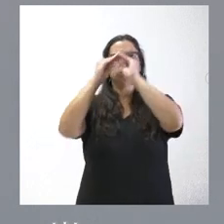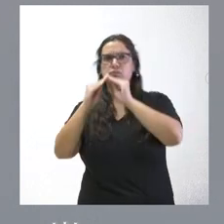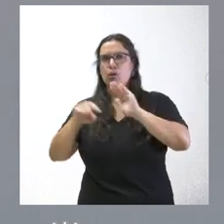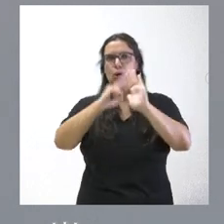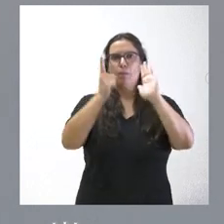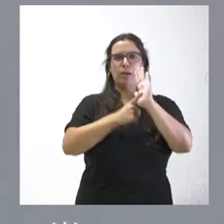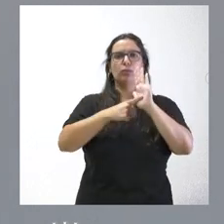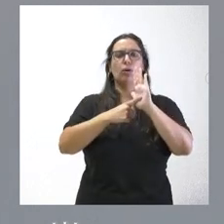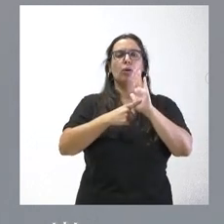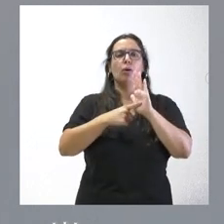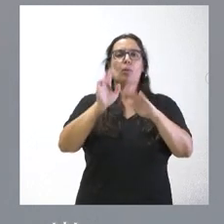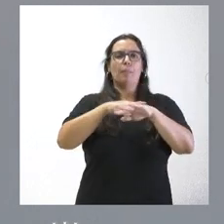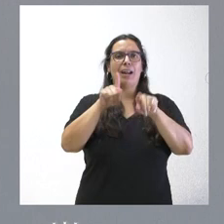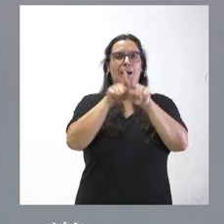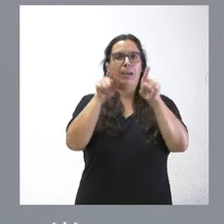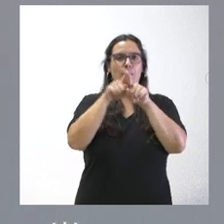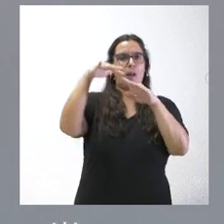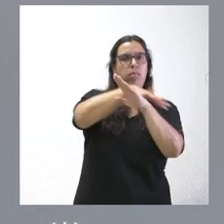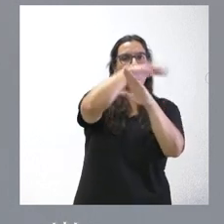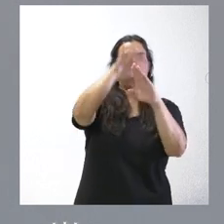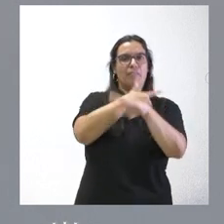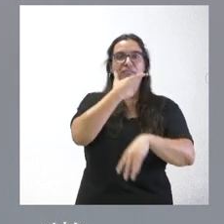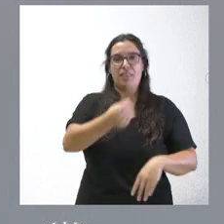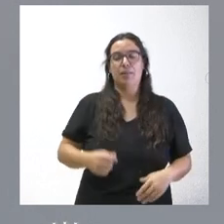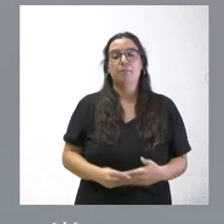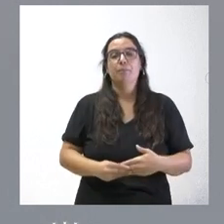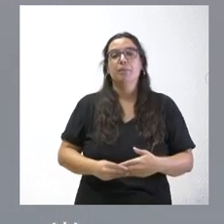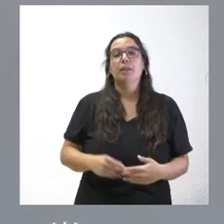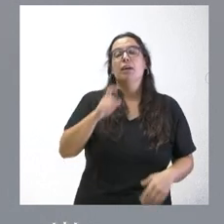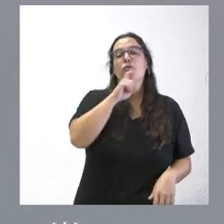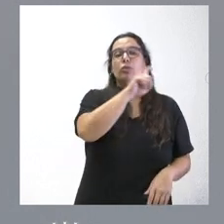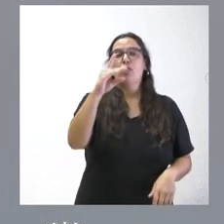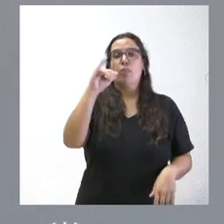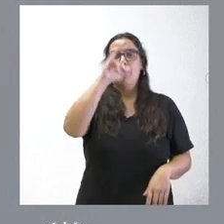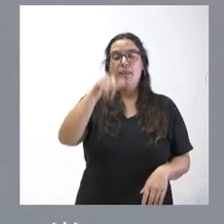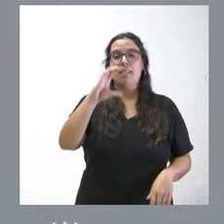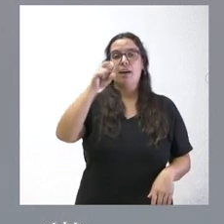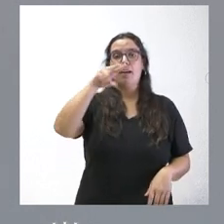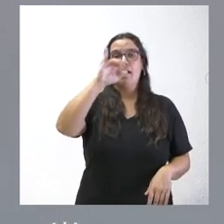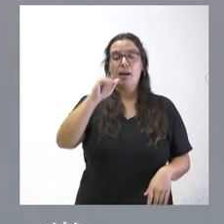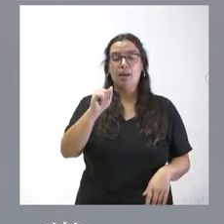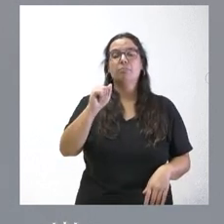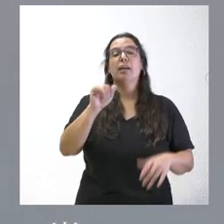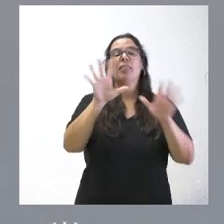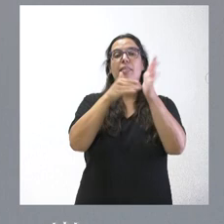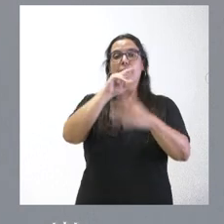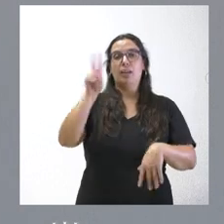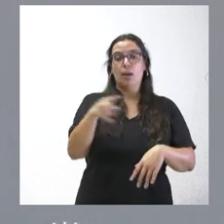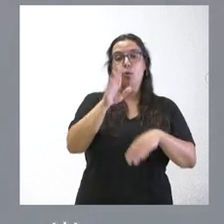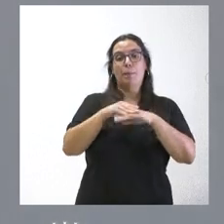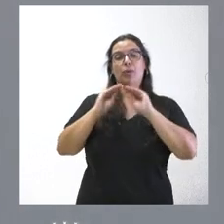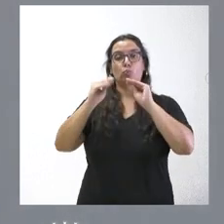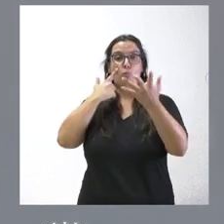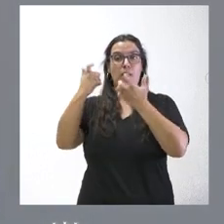garantizar su estanqueidad 100.000 euros para la fundación Díaz caneja en Palencia para la difusión de la obra del artista